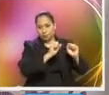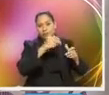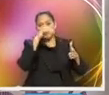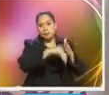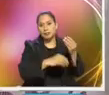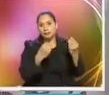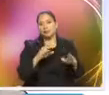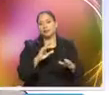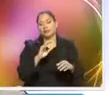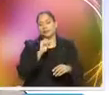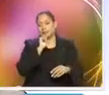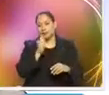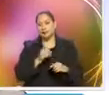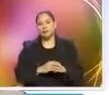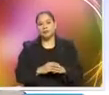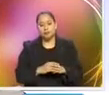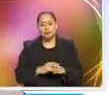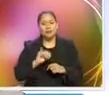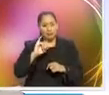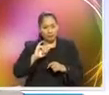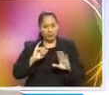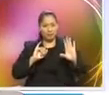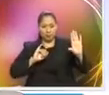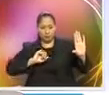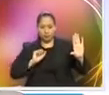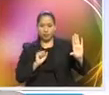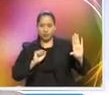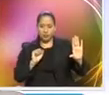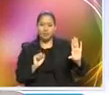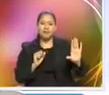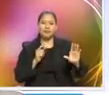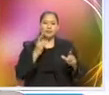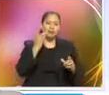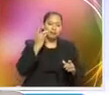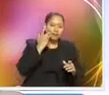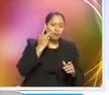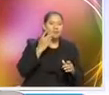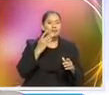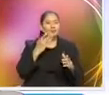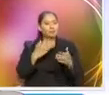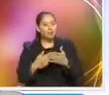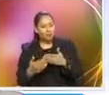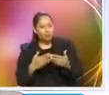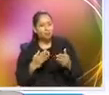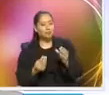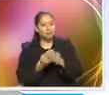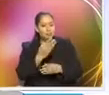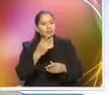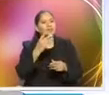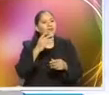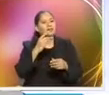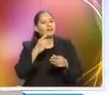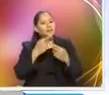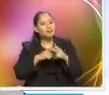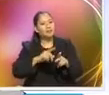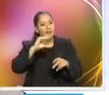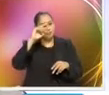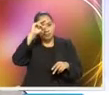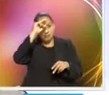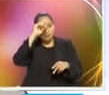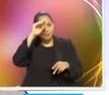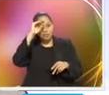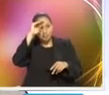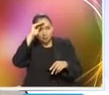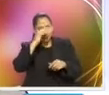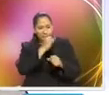lo recomendable es sí guardar y sofisticarnos un poquito más. Sofisticarnos. O sea, empezarnos como a documentar. Exacto. Para